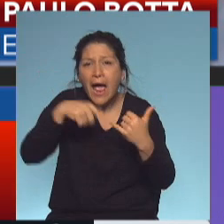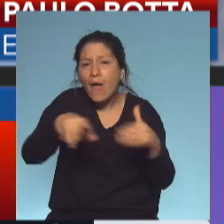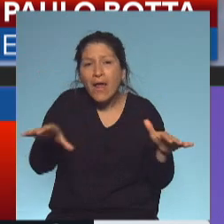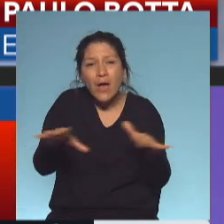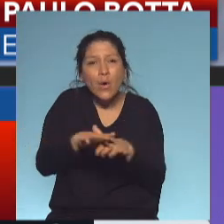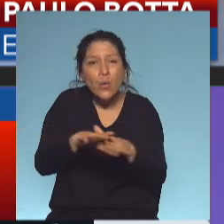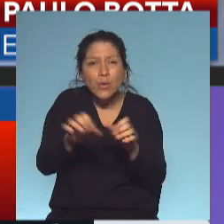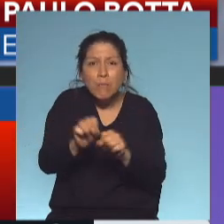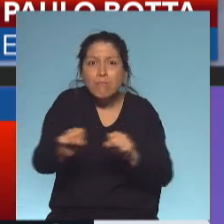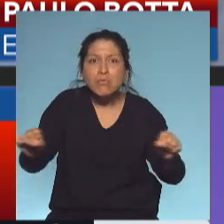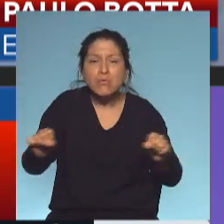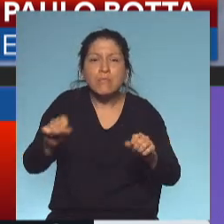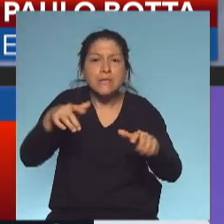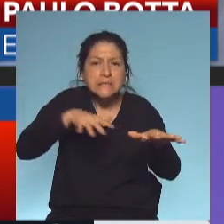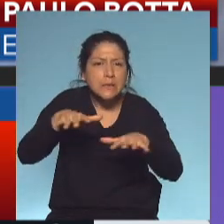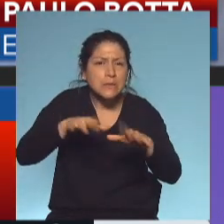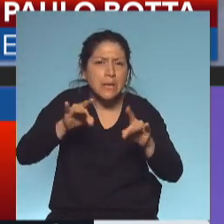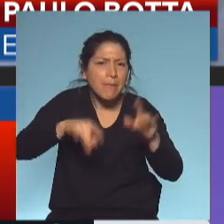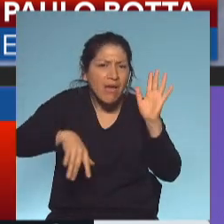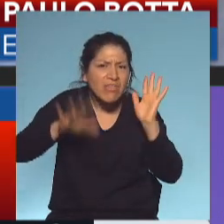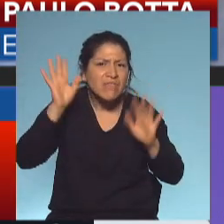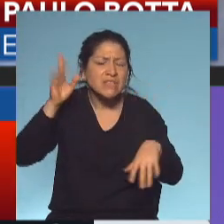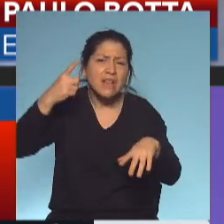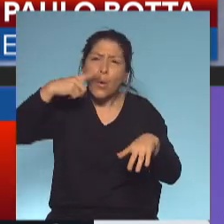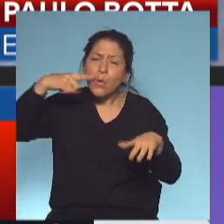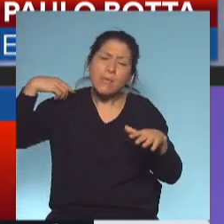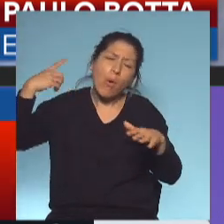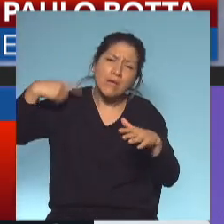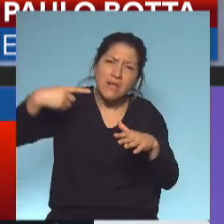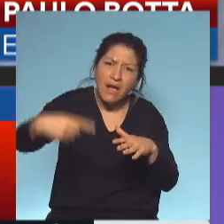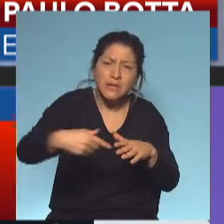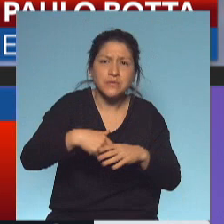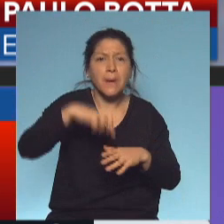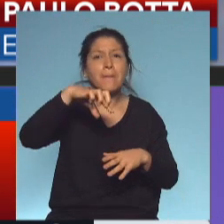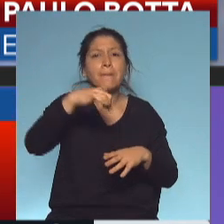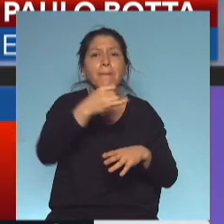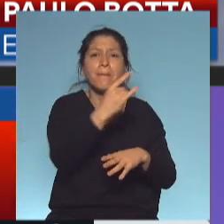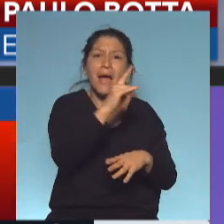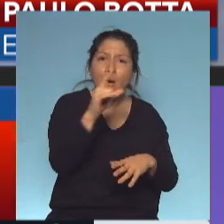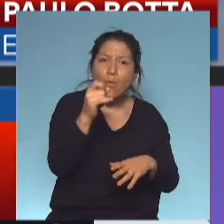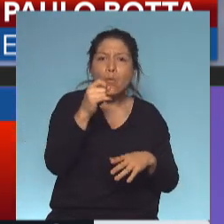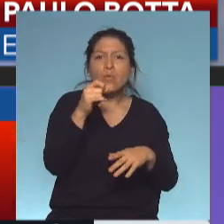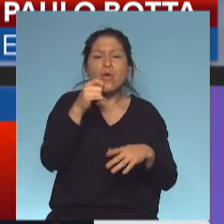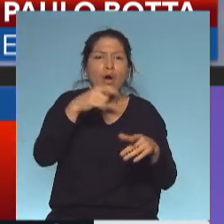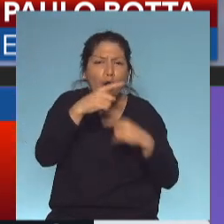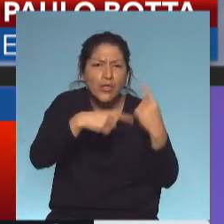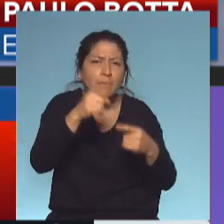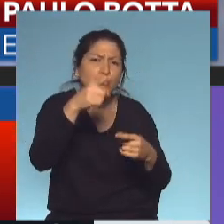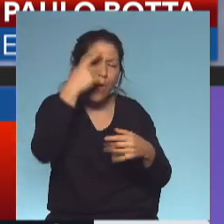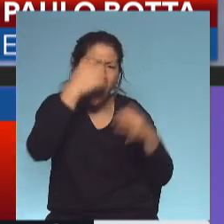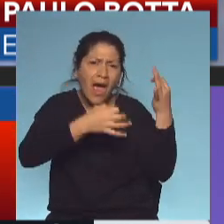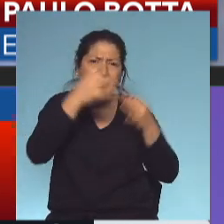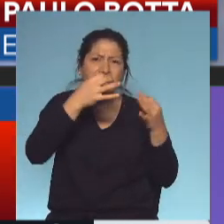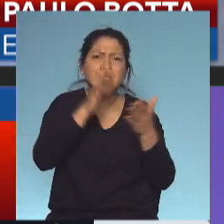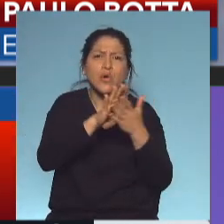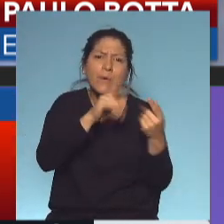estamos asistiendo a una de las situaciones más complejas de los últimos años. Paulo, siguiendo la línea de análisis de lo que vos planteás, el tema de la